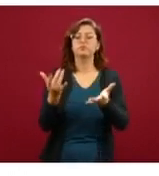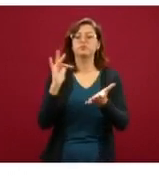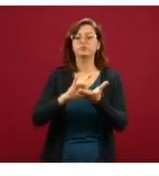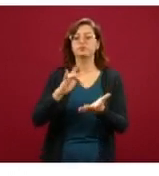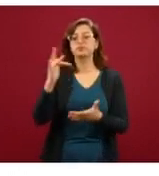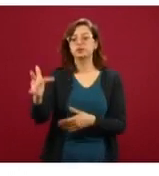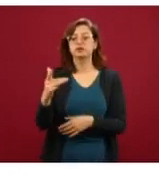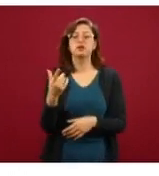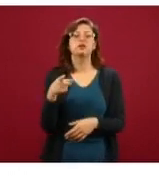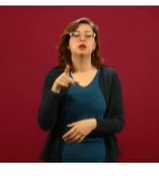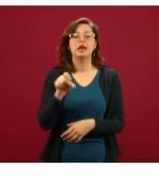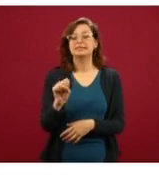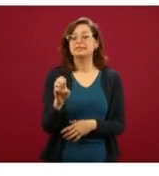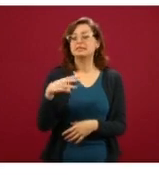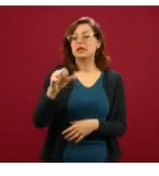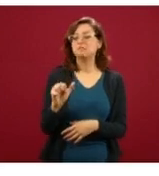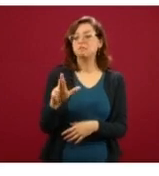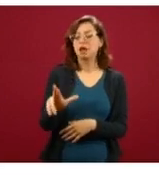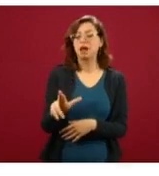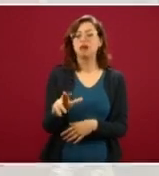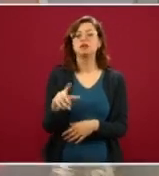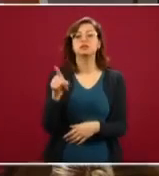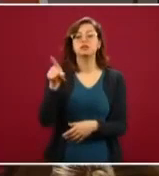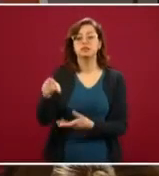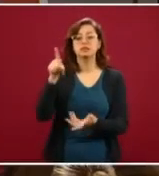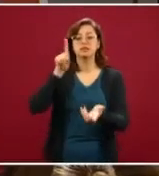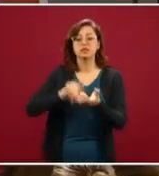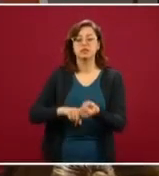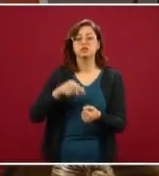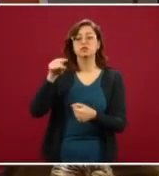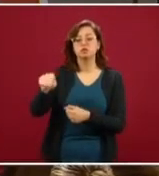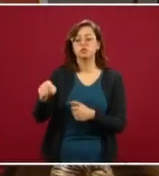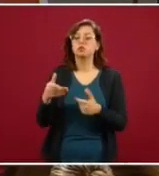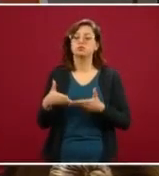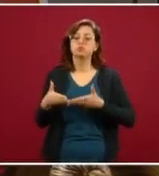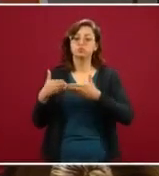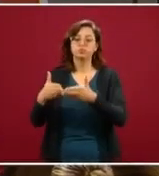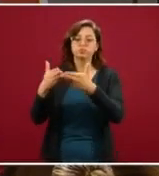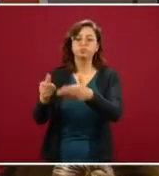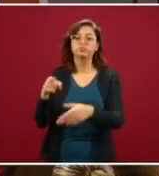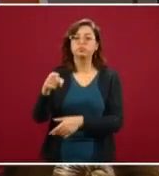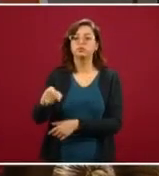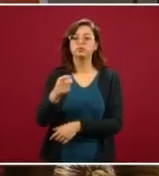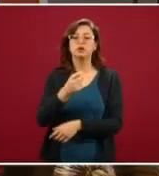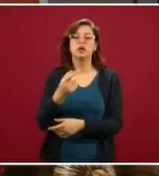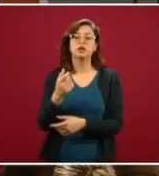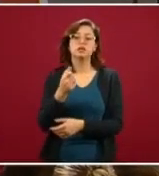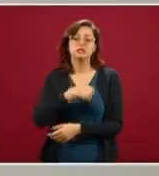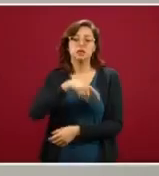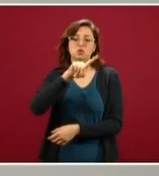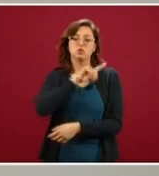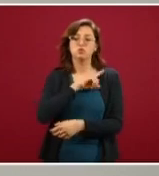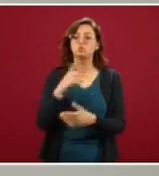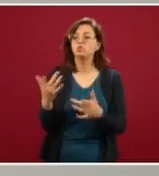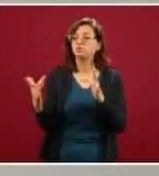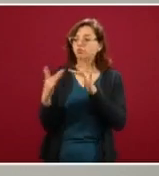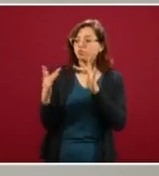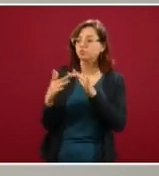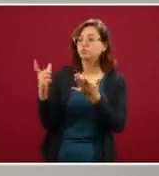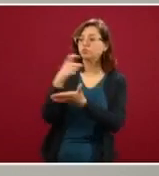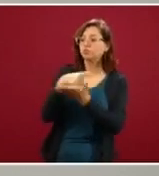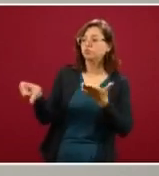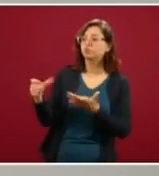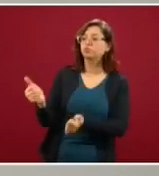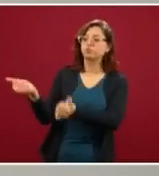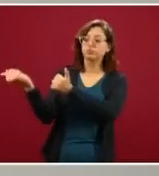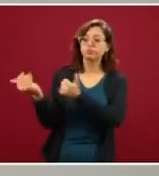la Secretaría de Marina, que a través de su División de Sanidad Naval nos ha permitido articular esta compra